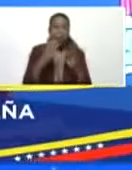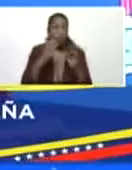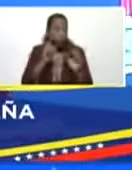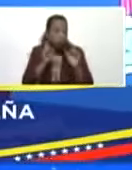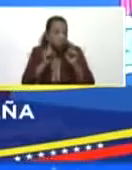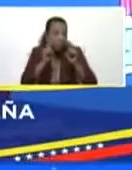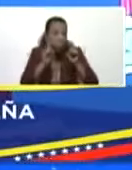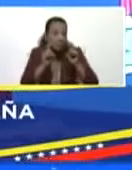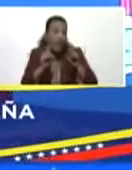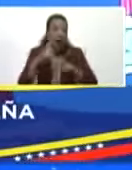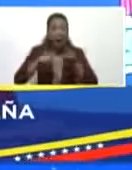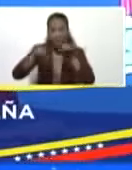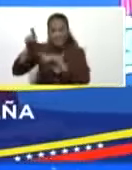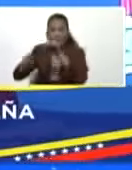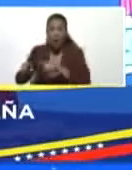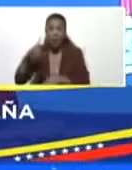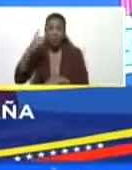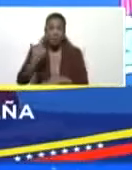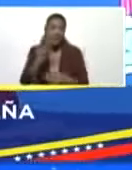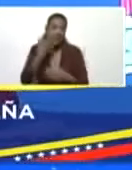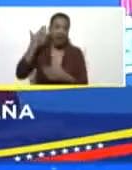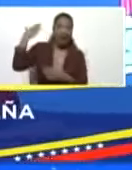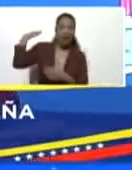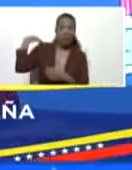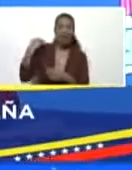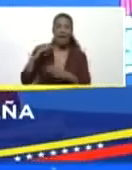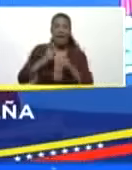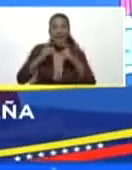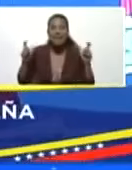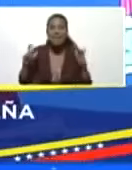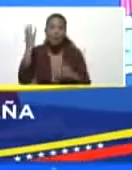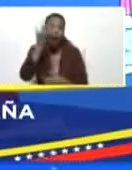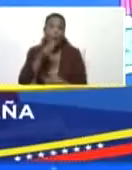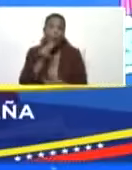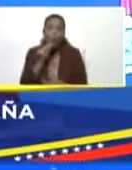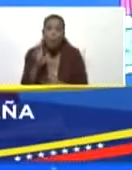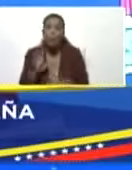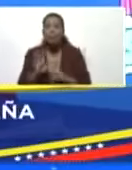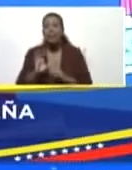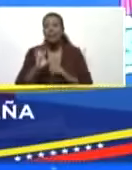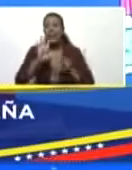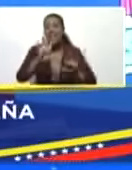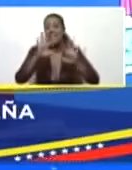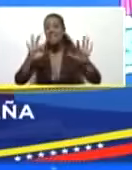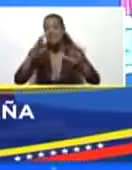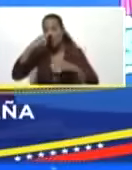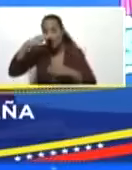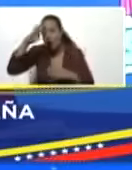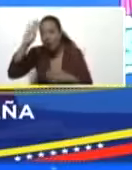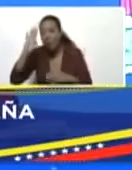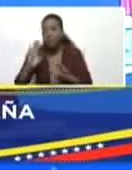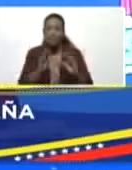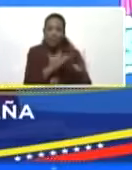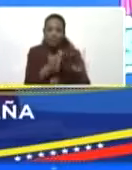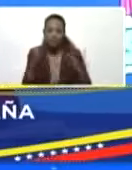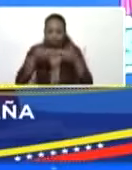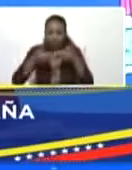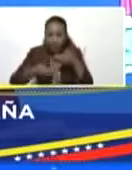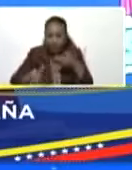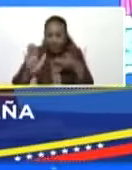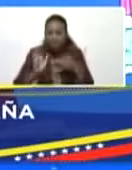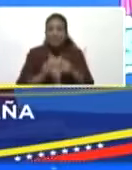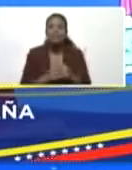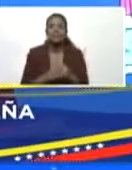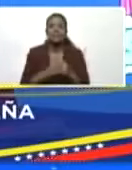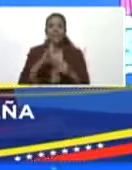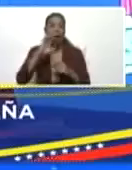y aquí tenemos a varios de ellos. La generación joven que se ha levantado en esta etapa, y ustedes lo conocen,